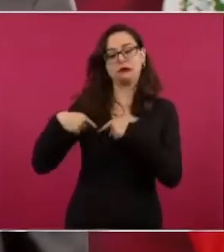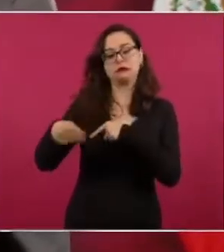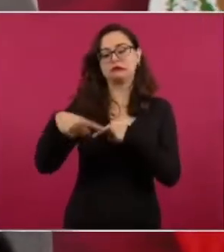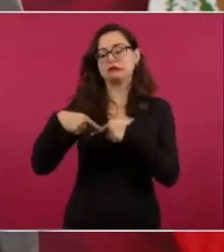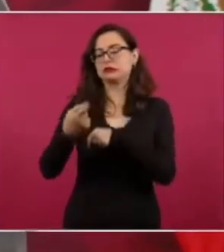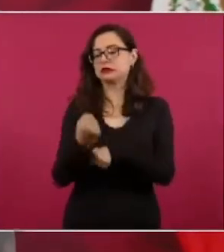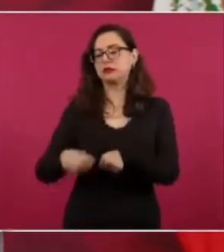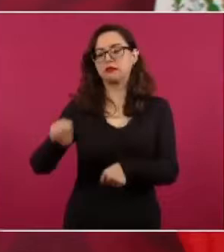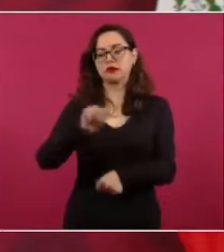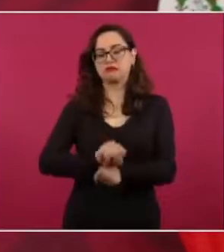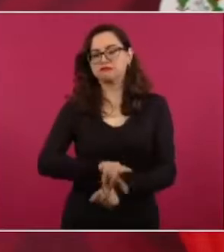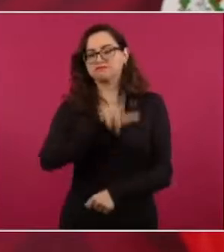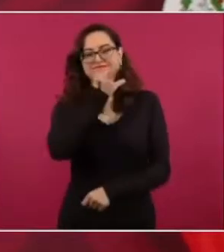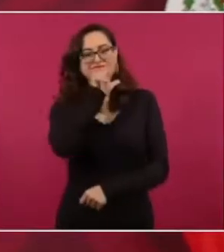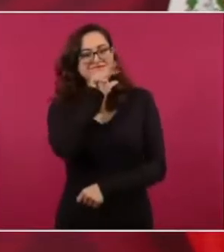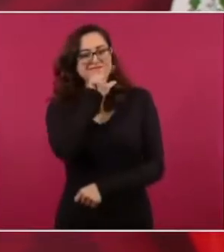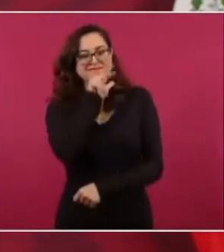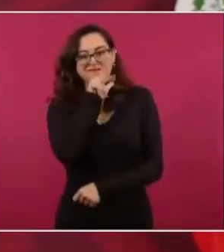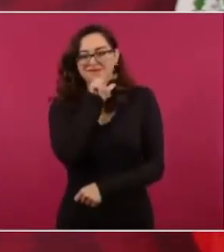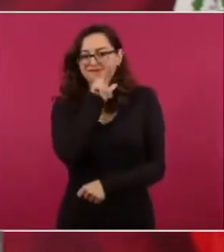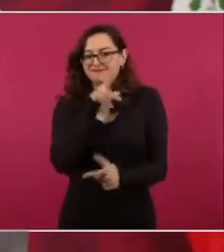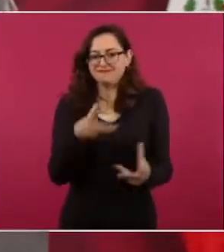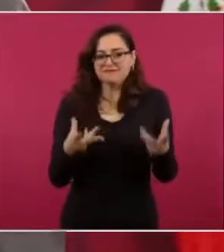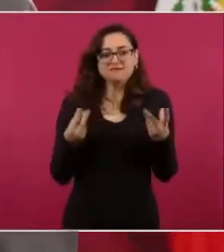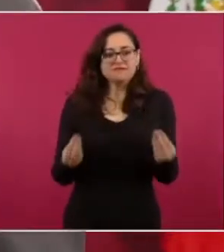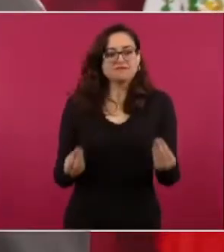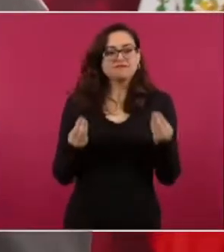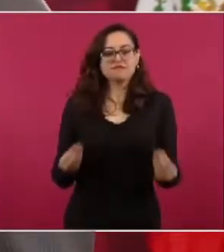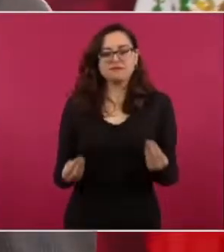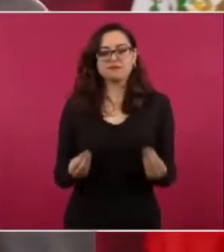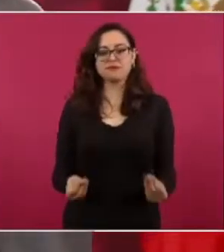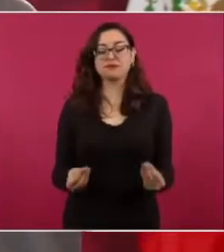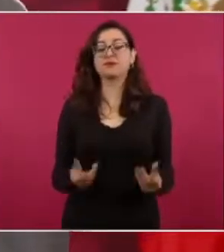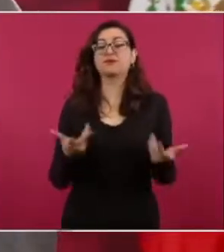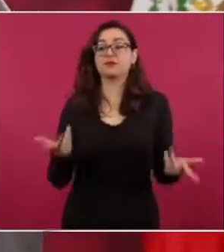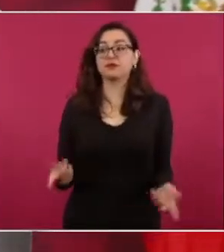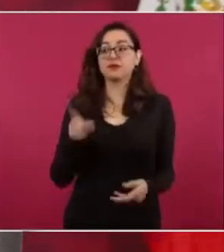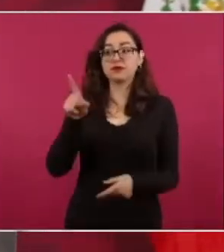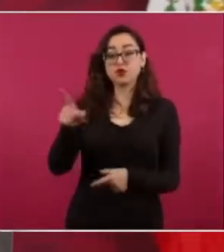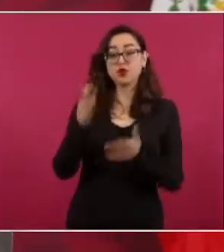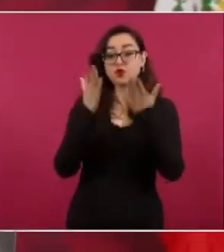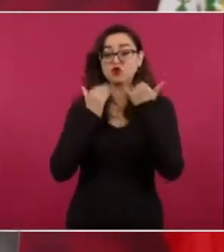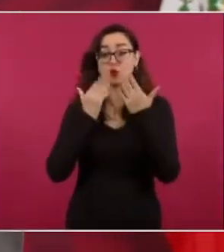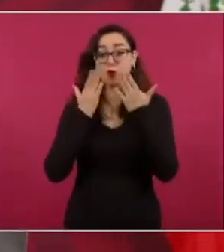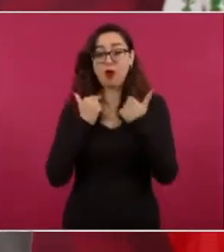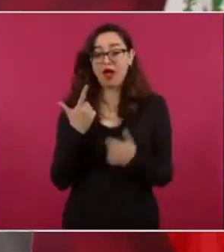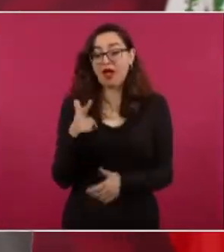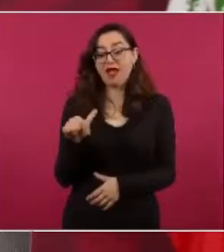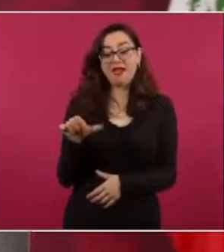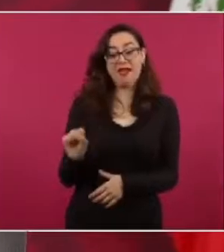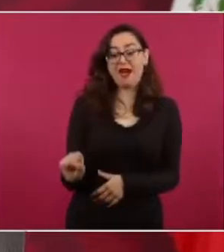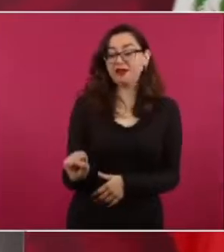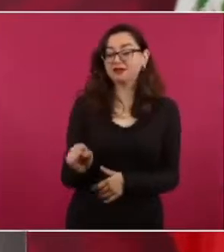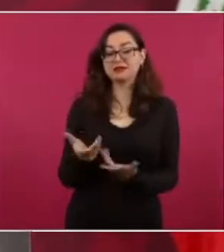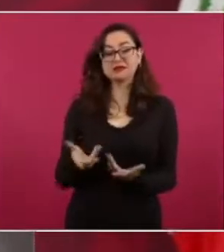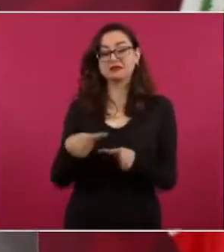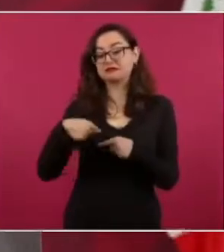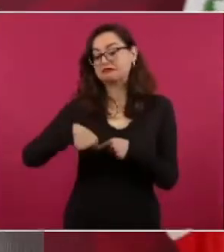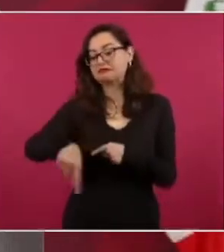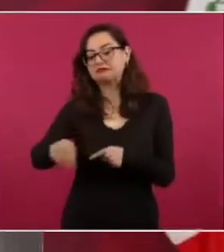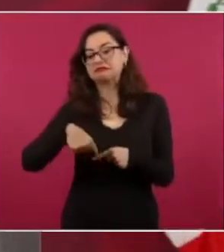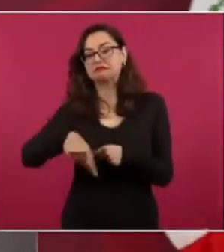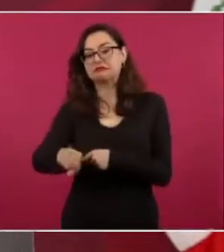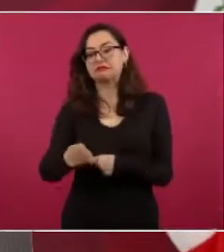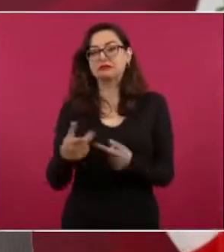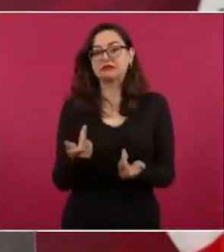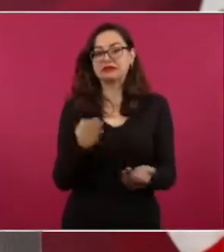existe desabasto de gas o no está garantizado el abasto del gas y